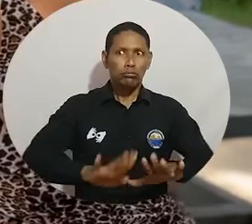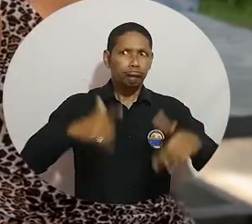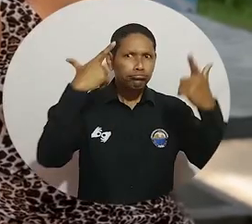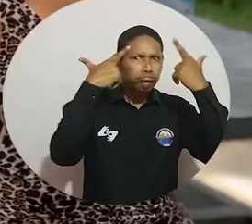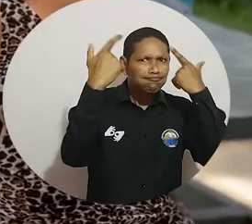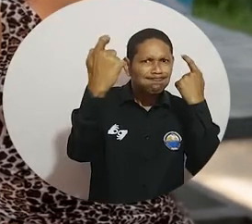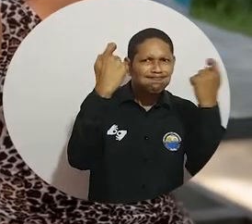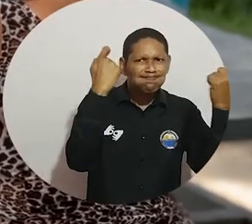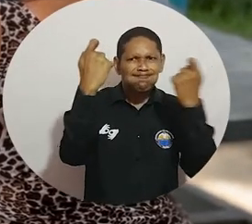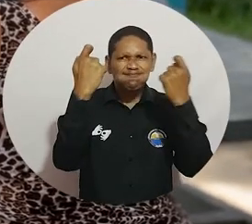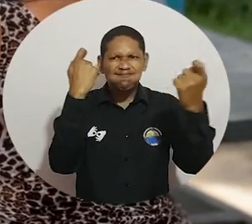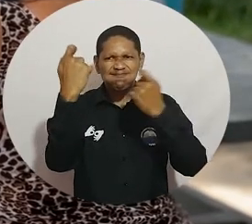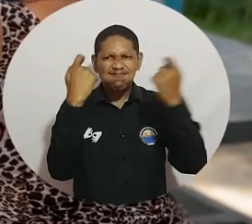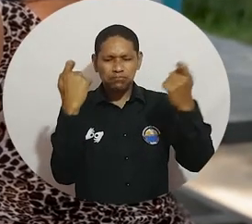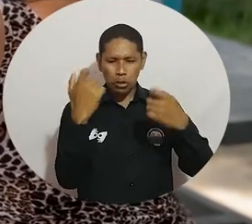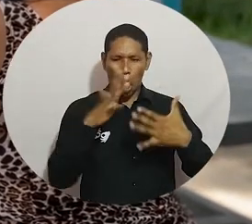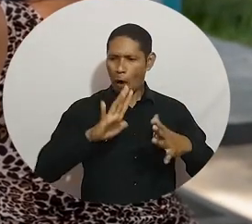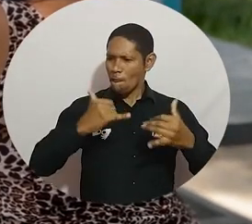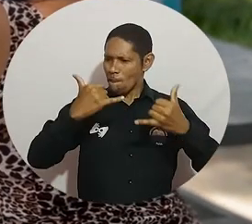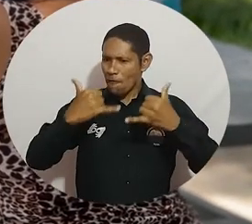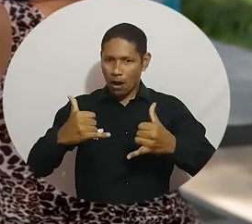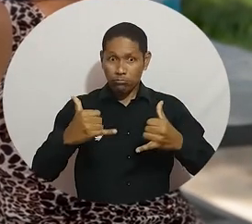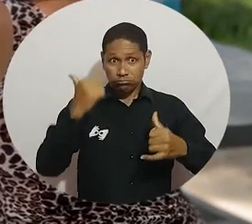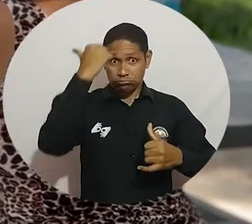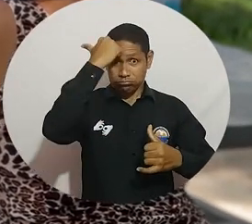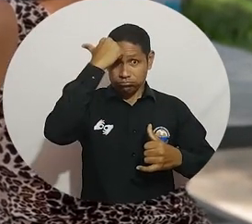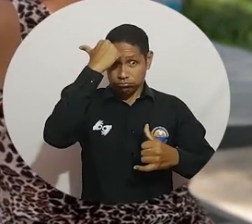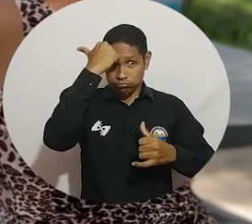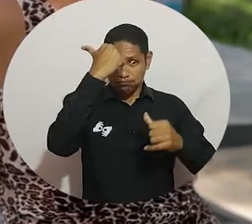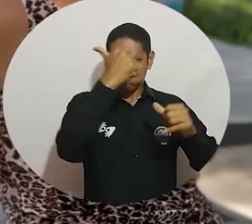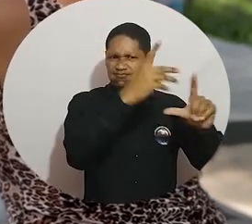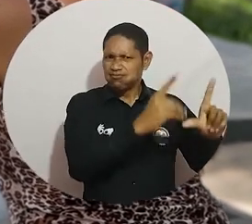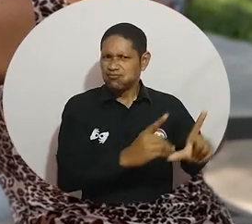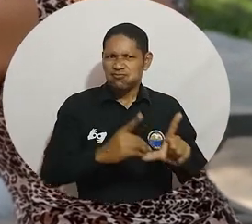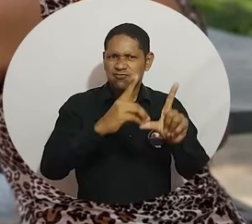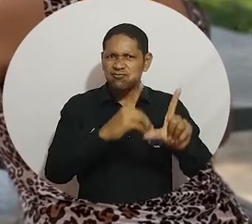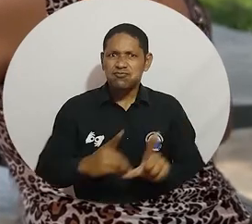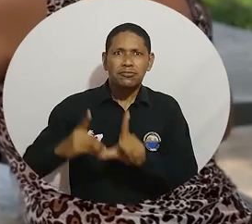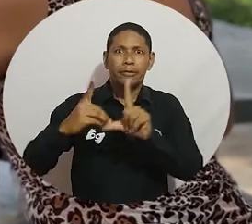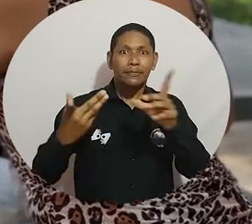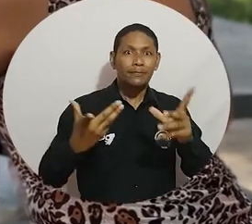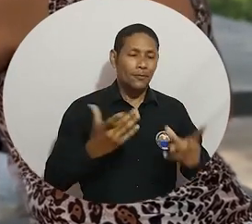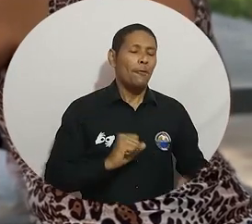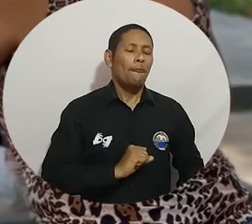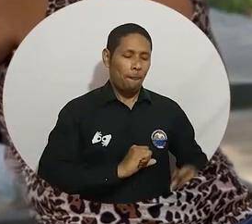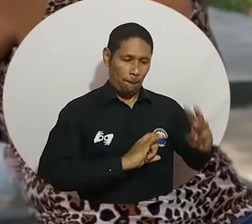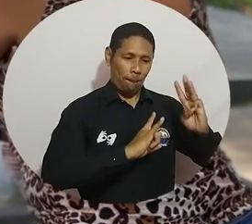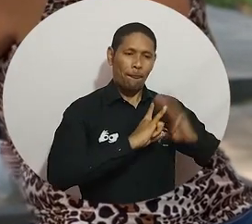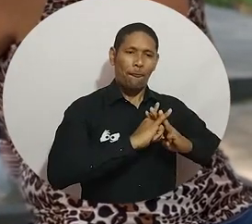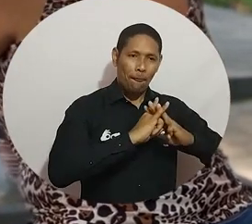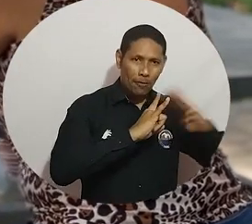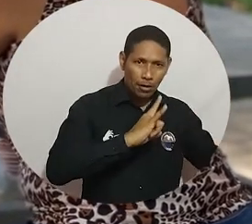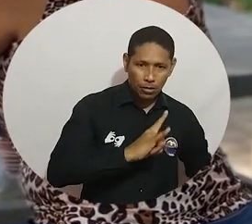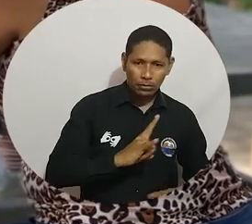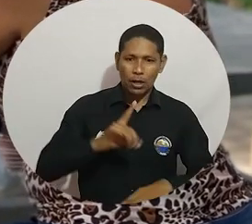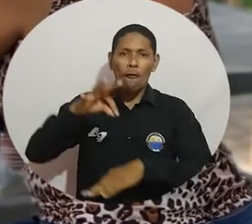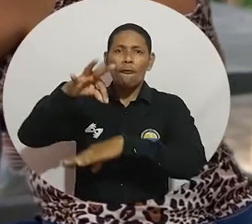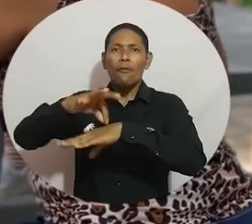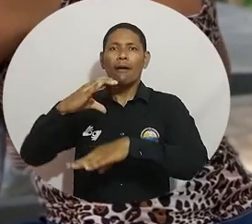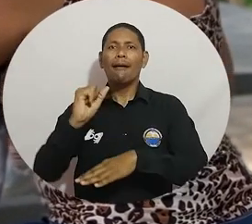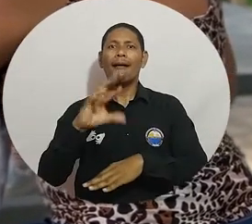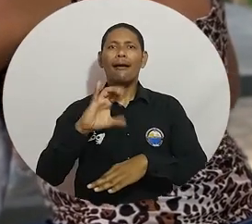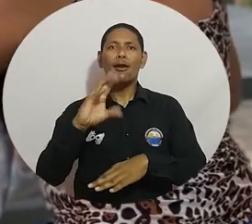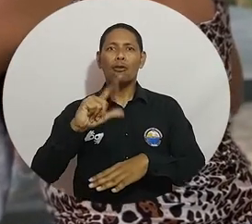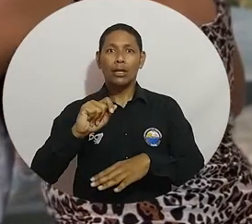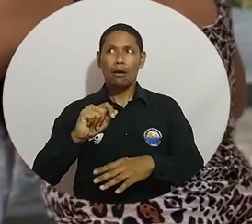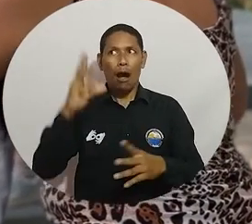Como una estrategia para brindar opciones de formación posgradual de nuestros docentes, la Universidad del Magdalena y la Fundación Carolina